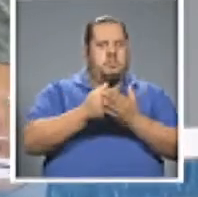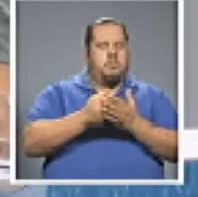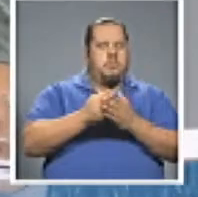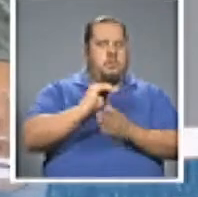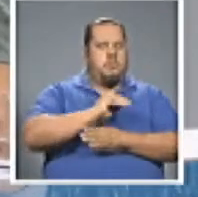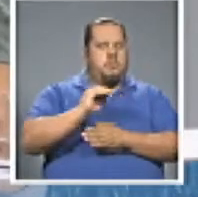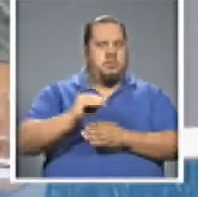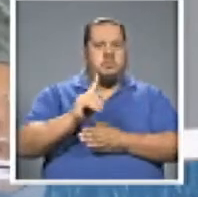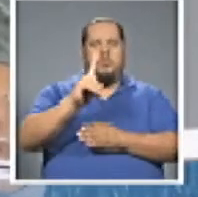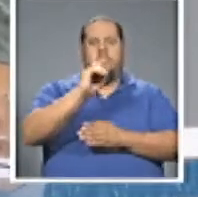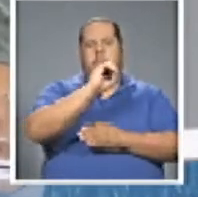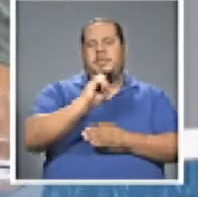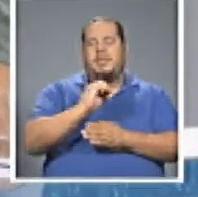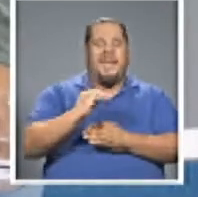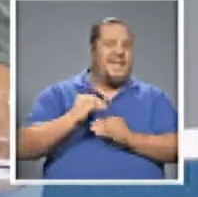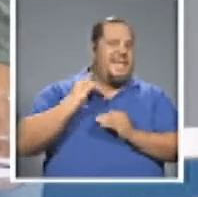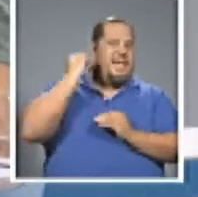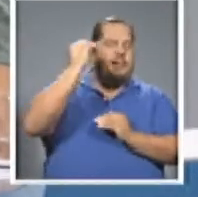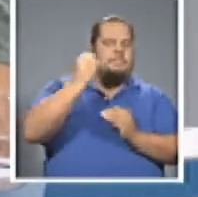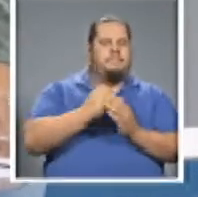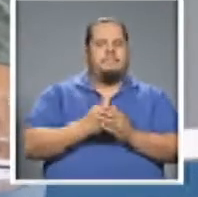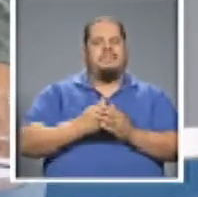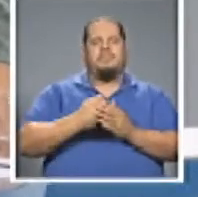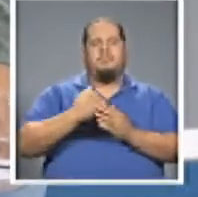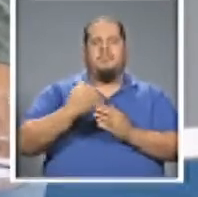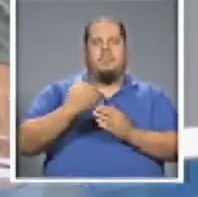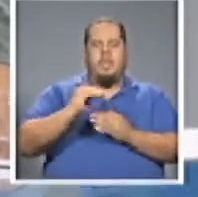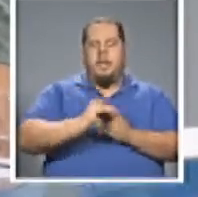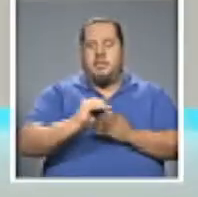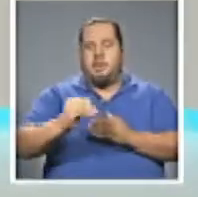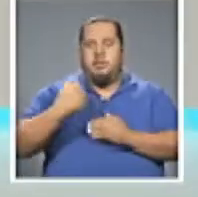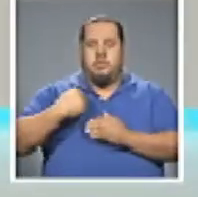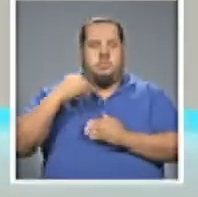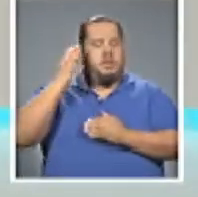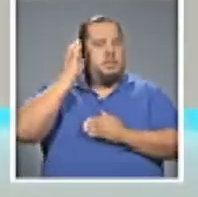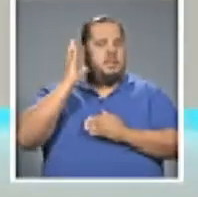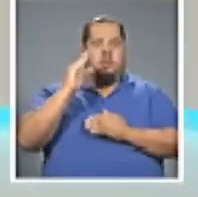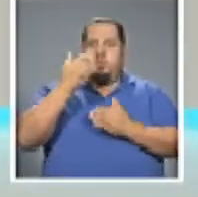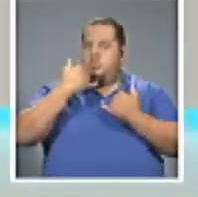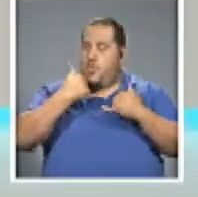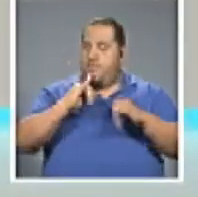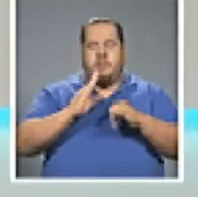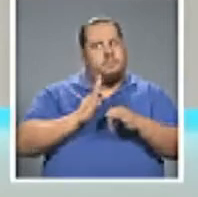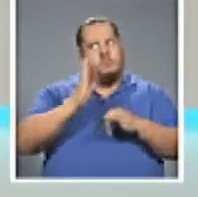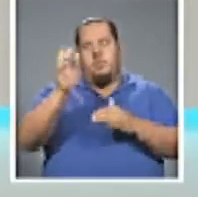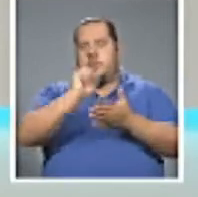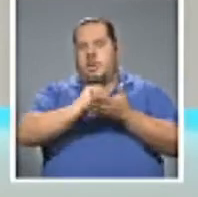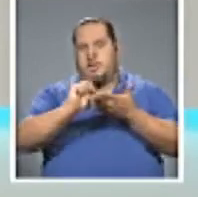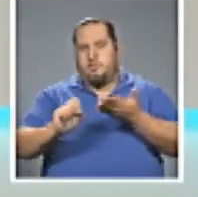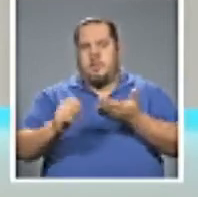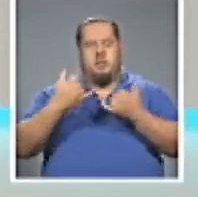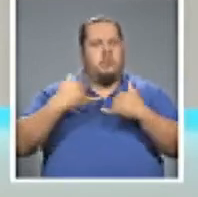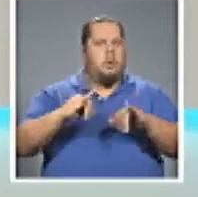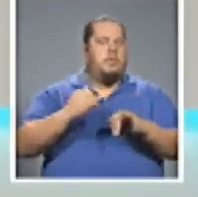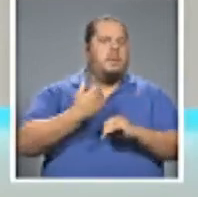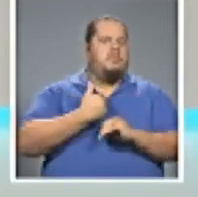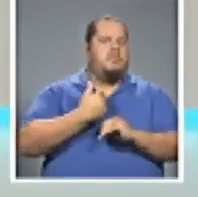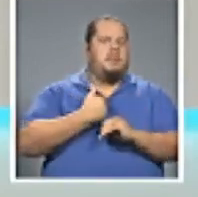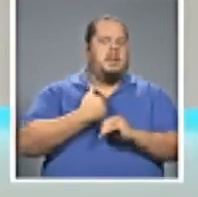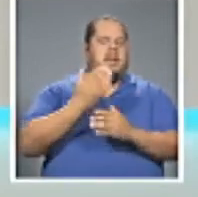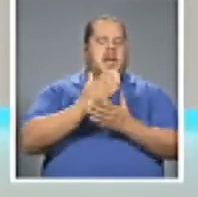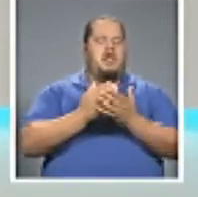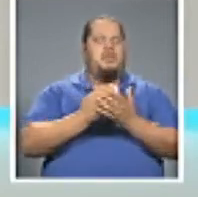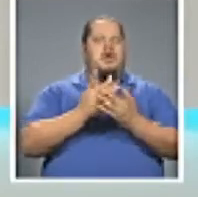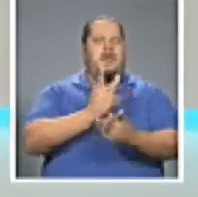un porcentaje alto, niñas y niños que todavía no van a la escuela o que todavía no gozan de algún tipo de